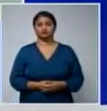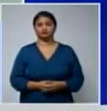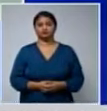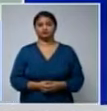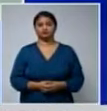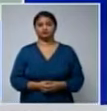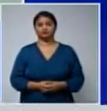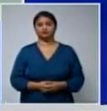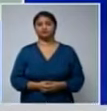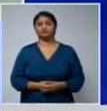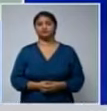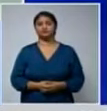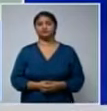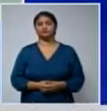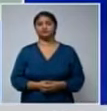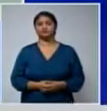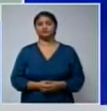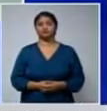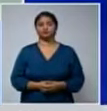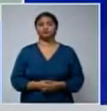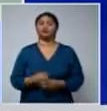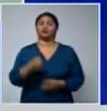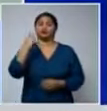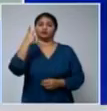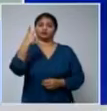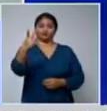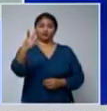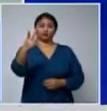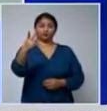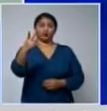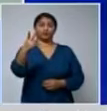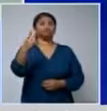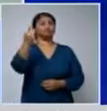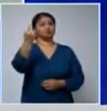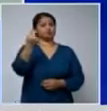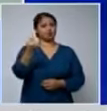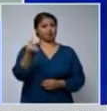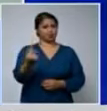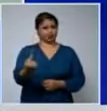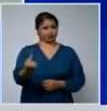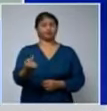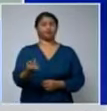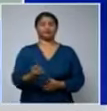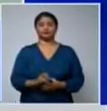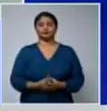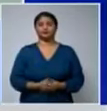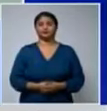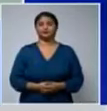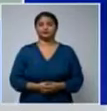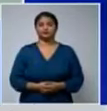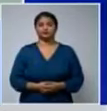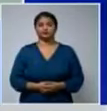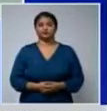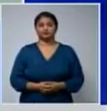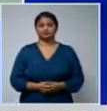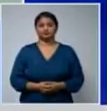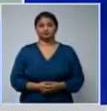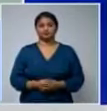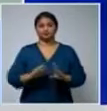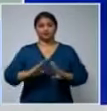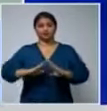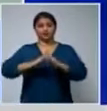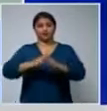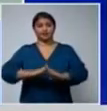2 y 4 y Jibara con 1 cada uno. Granma, 70